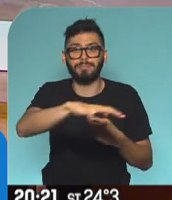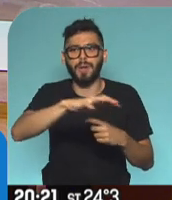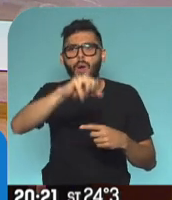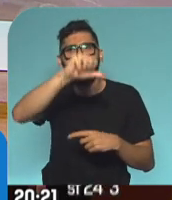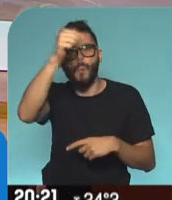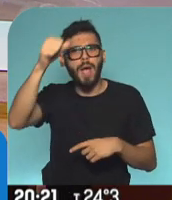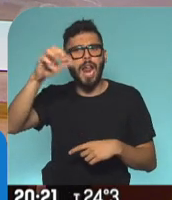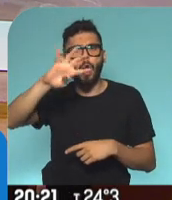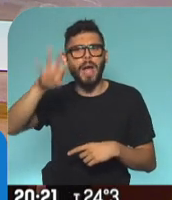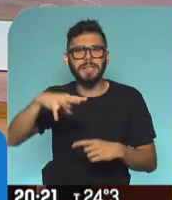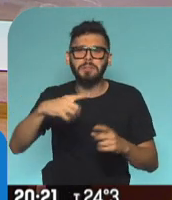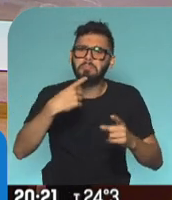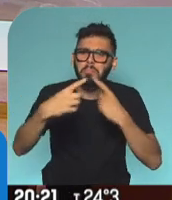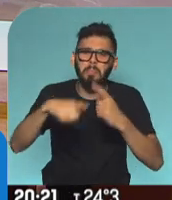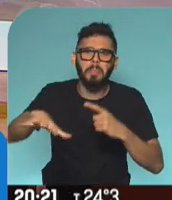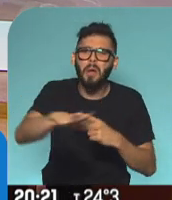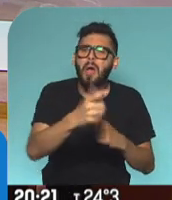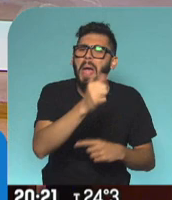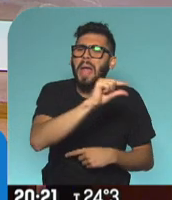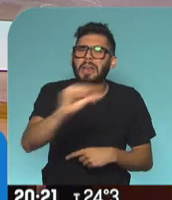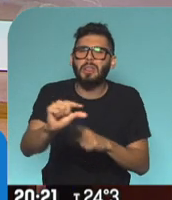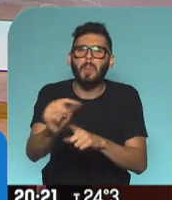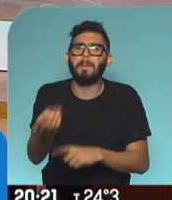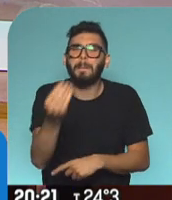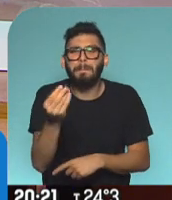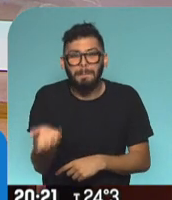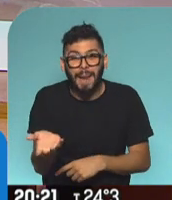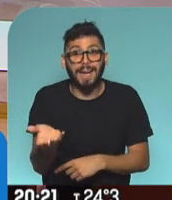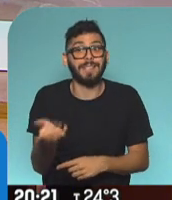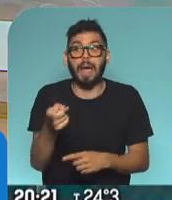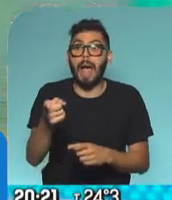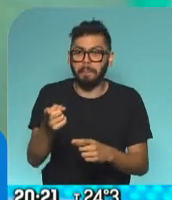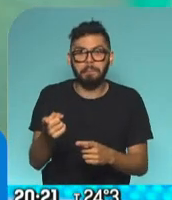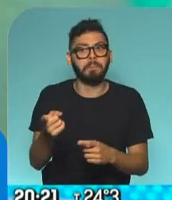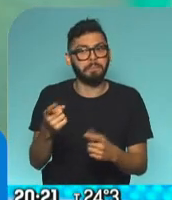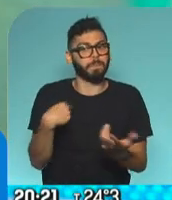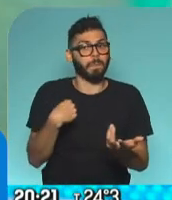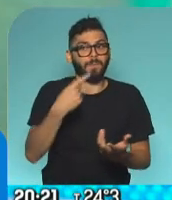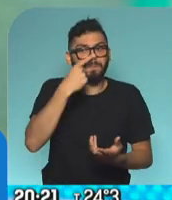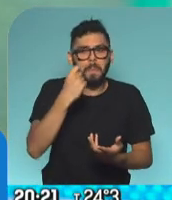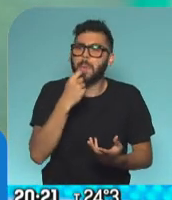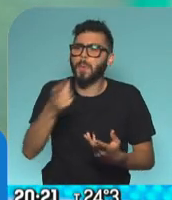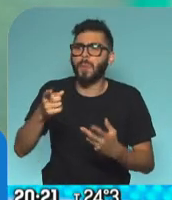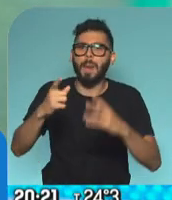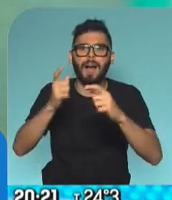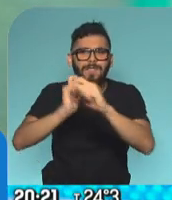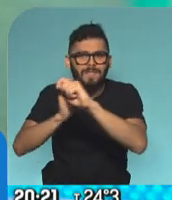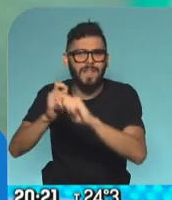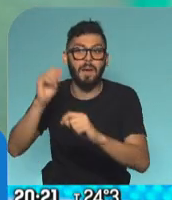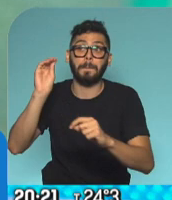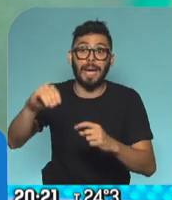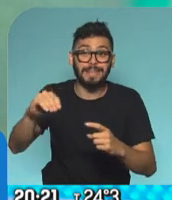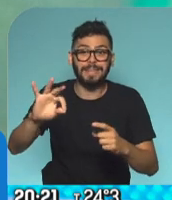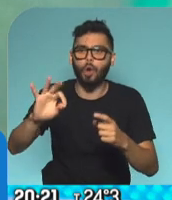pero no antes para qué iban a usar el crédito y ahí aparecen las cosas digamos más piolas de nuestro trabajo para terminar una pieza para ampliar